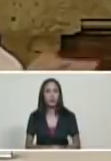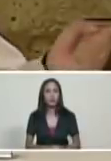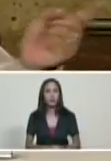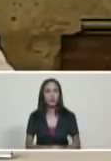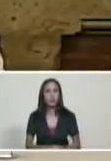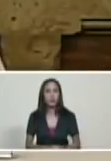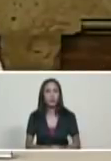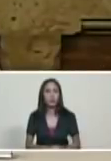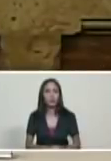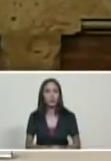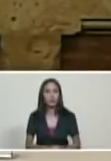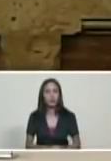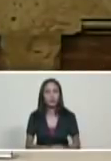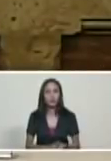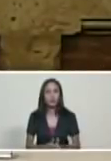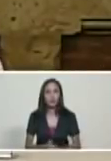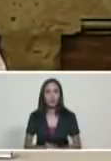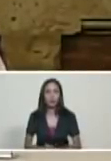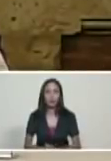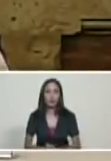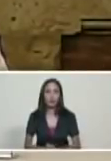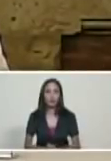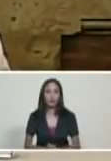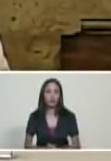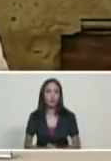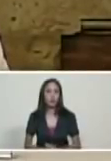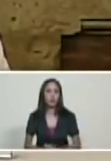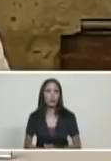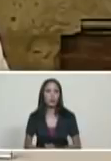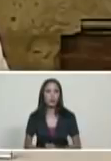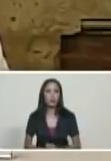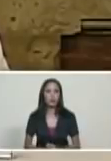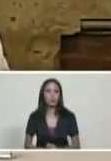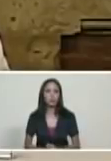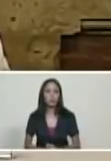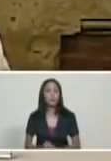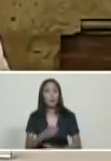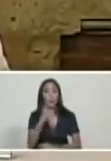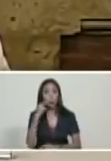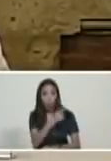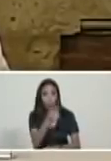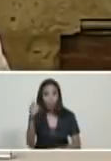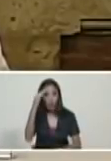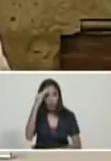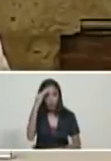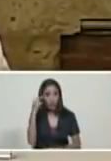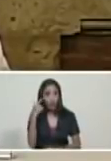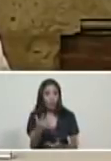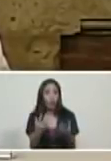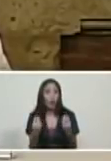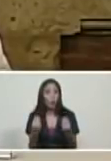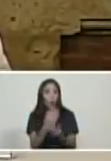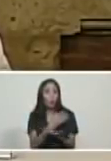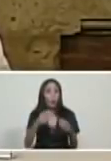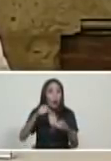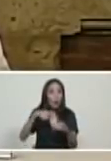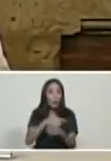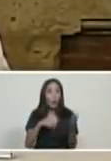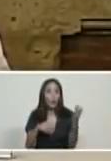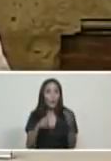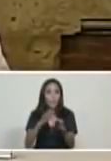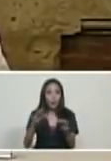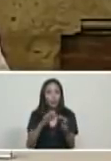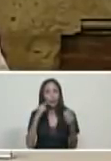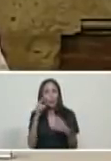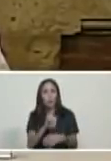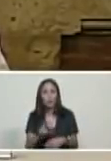hay que hacer un gran esfuerzo comunicacional para que el pueblo venezolano sepa cómo ahorrar en Petro, los usos que